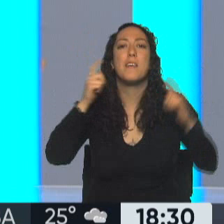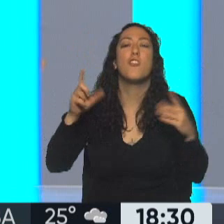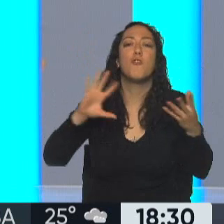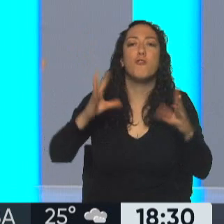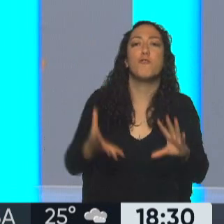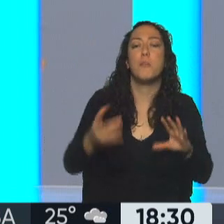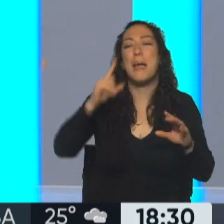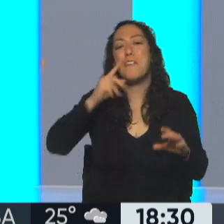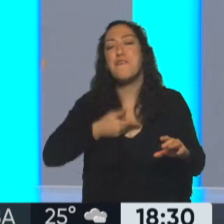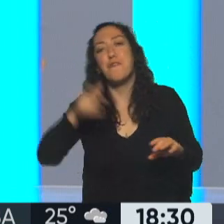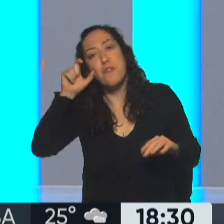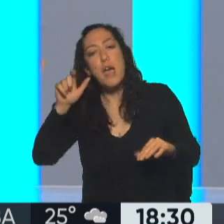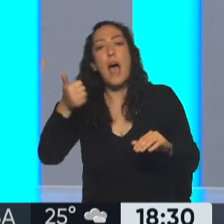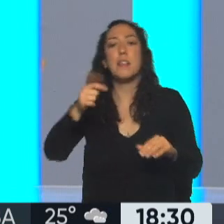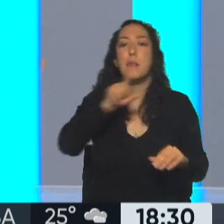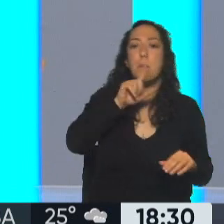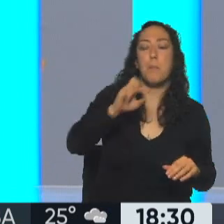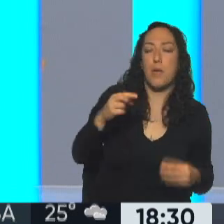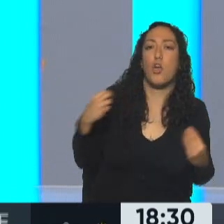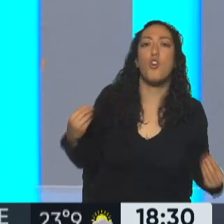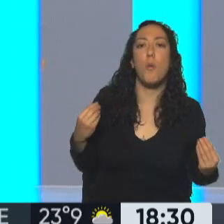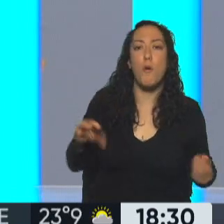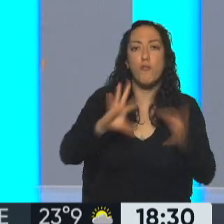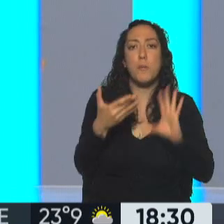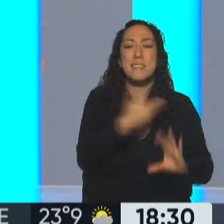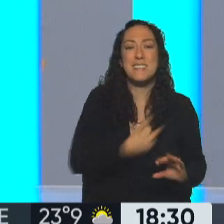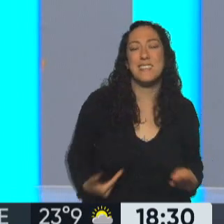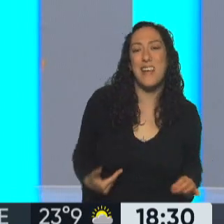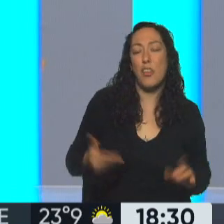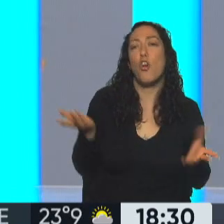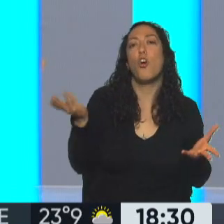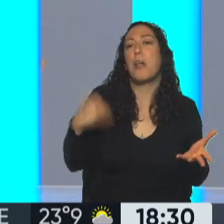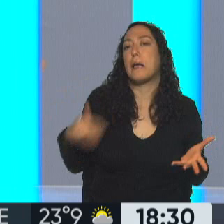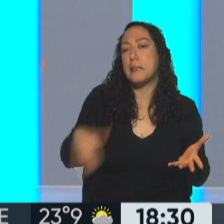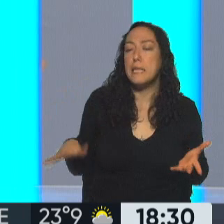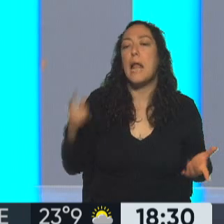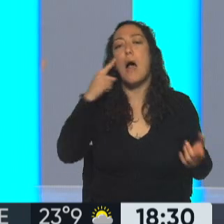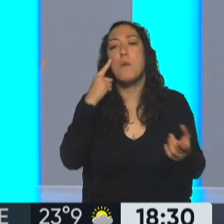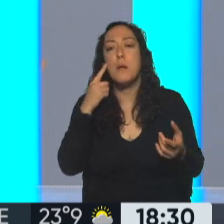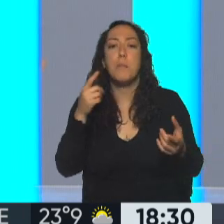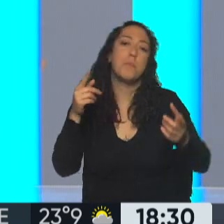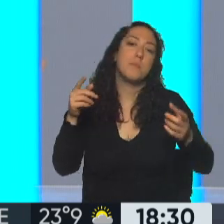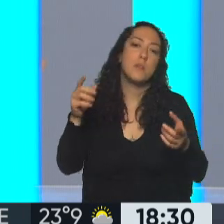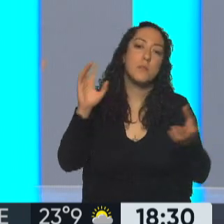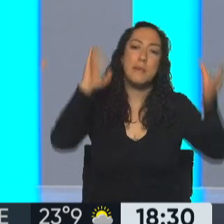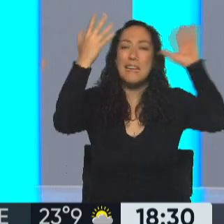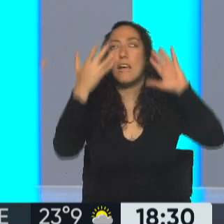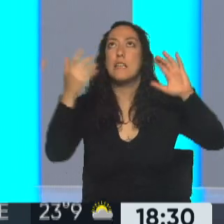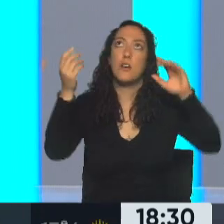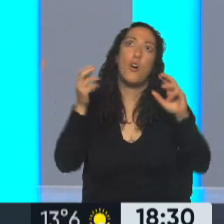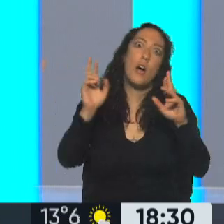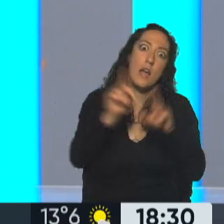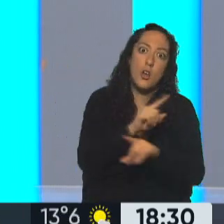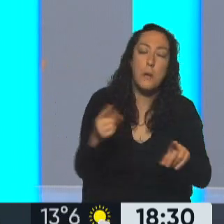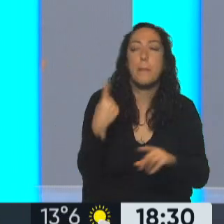en el IFE y en el ATP. ¿Cómo hubiera hecho el Estado argentino en este caso? Supongamos que no tenga la suerte de ser Milei presidente, pero que